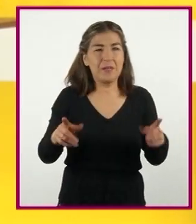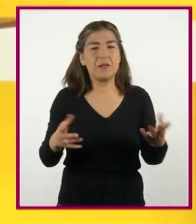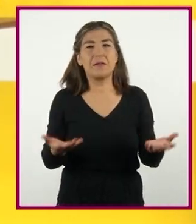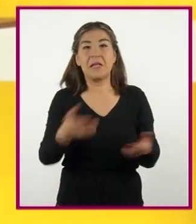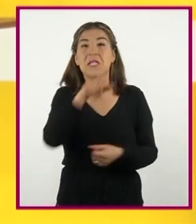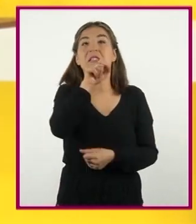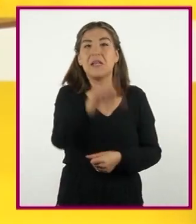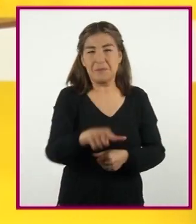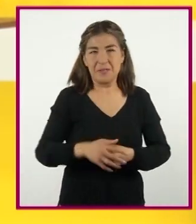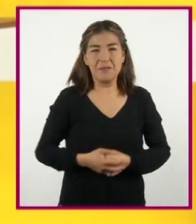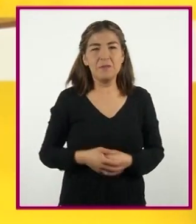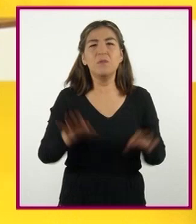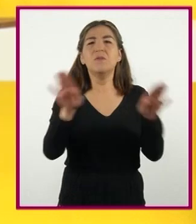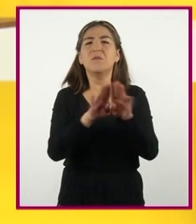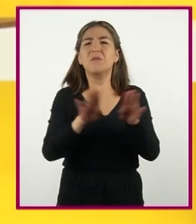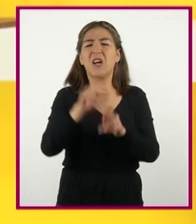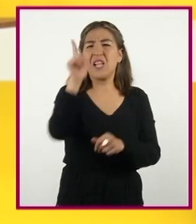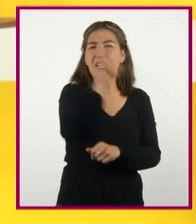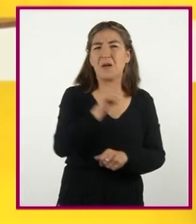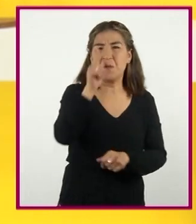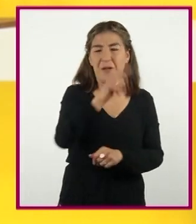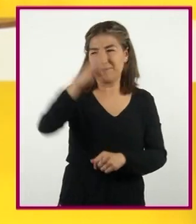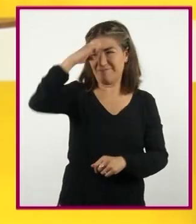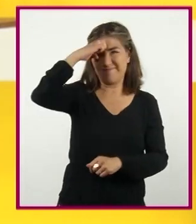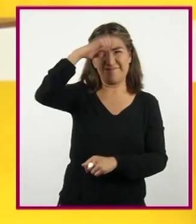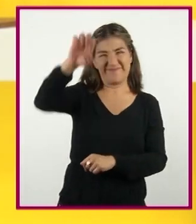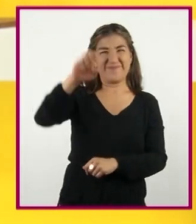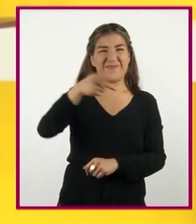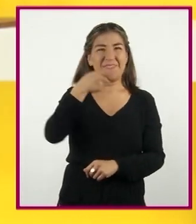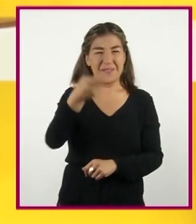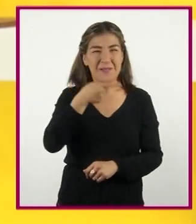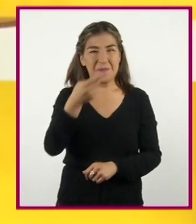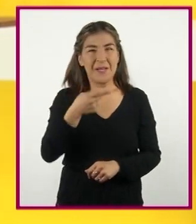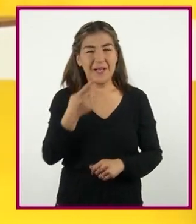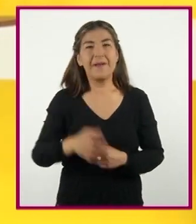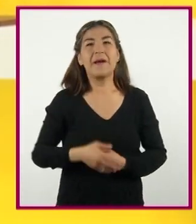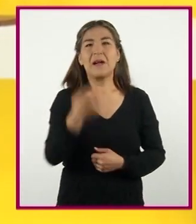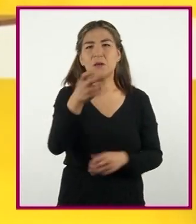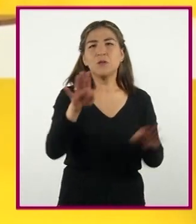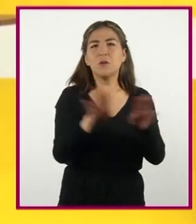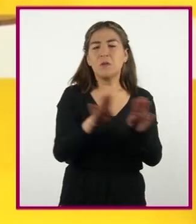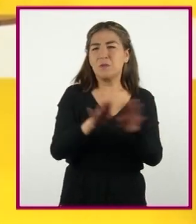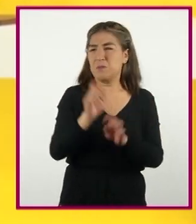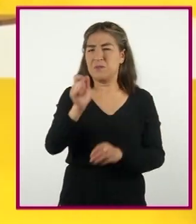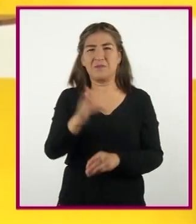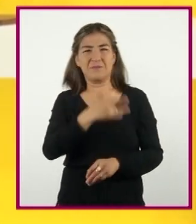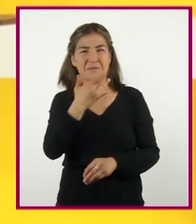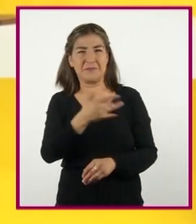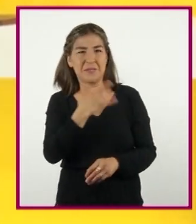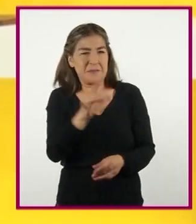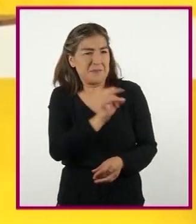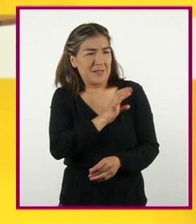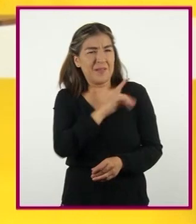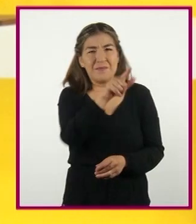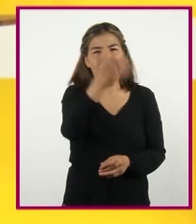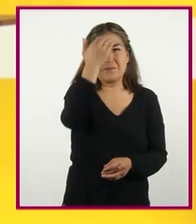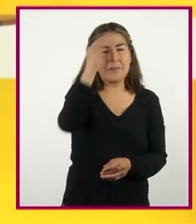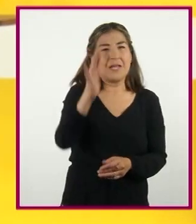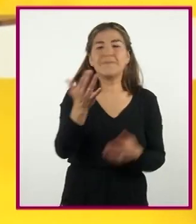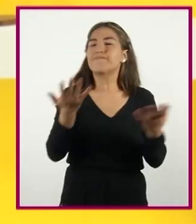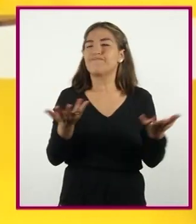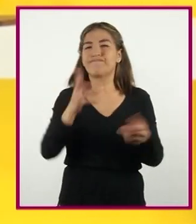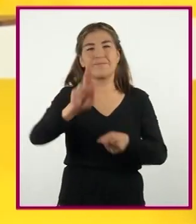sobre todo, hablando con un lenguaje desconocido? El temor a lo desconocido es algo totalmente